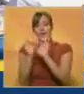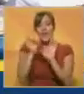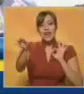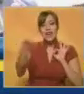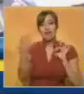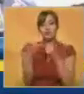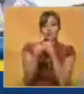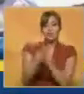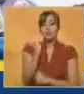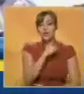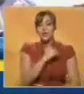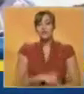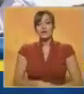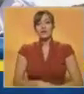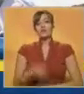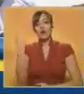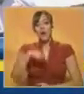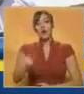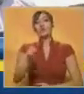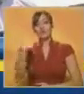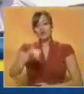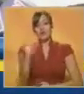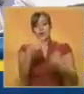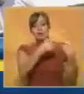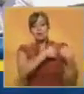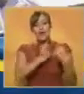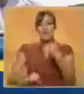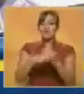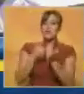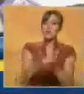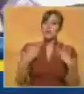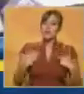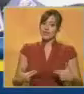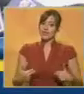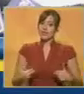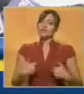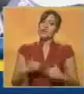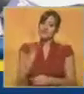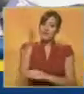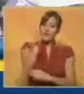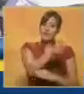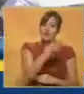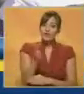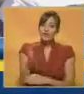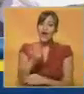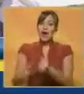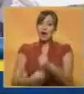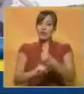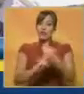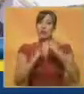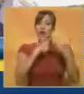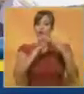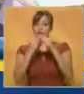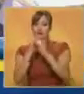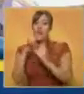esto, IBT y Corpo INTA y Comisiones de Protección Civil, pues en apoyo a la ayuda humanitaria, se encuentran desplegadas para apoyar a estas comunidades